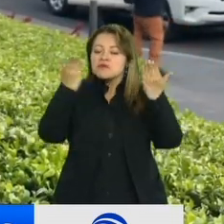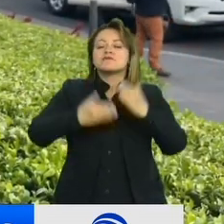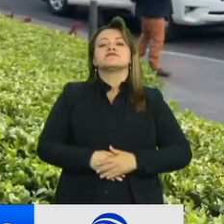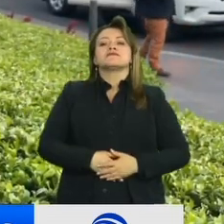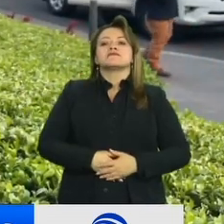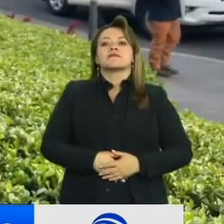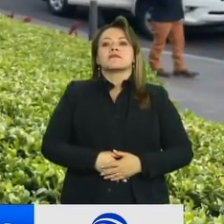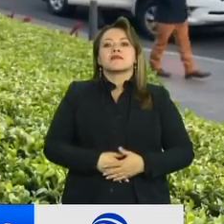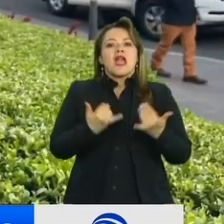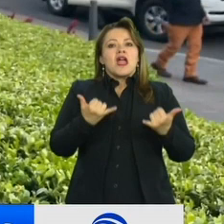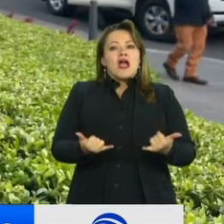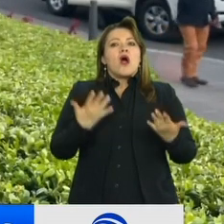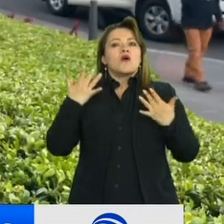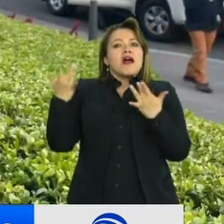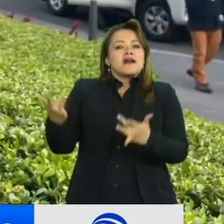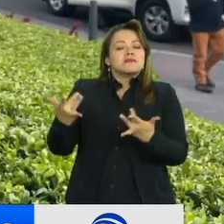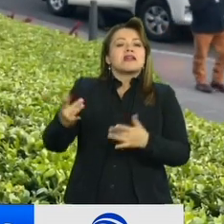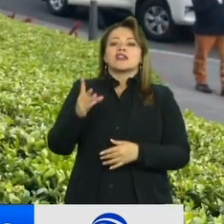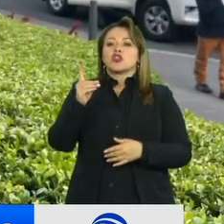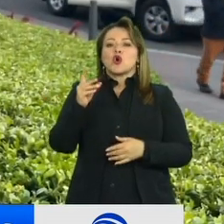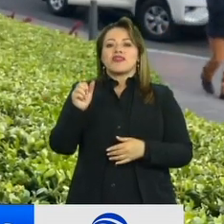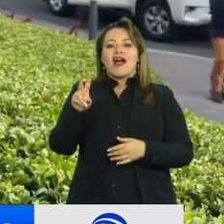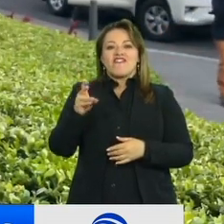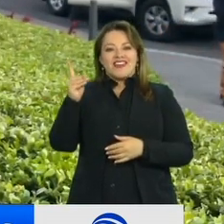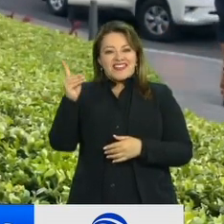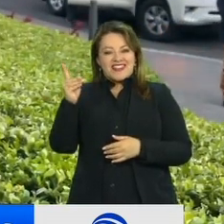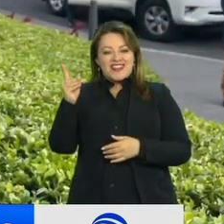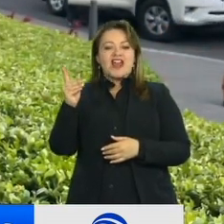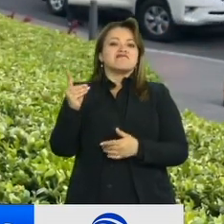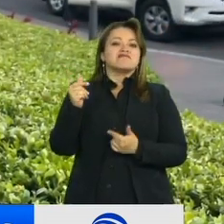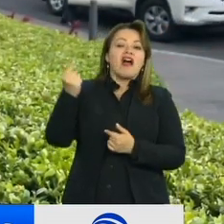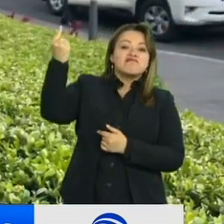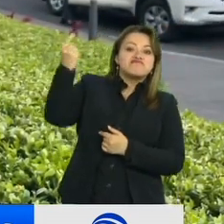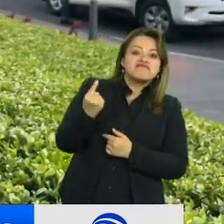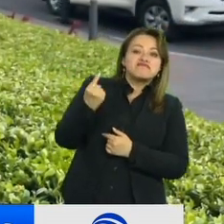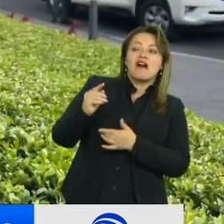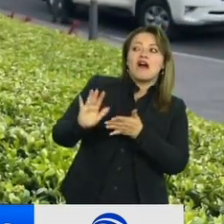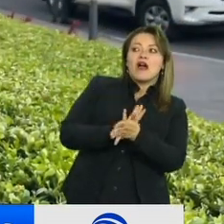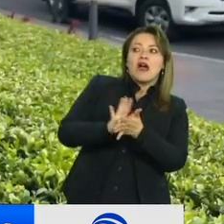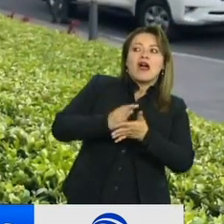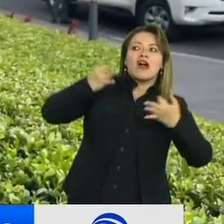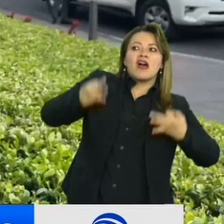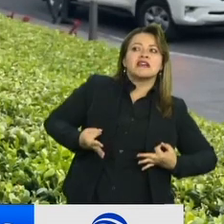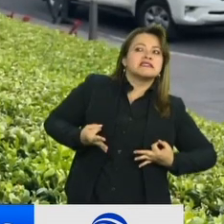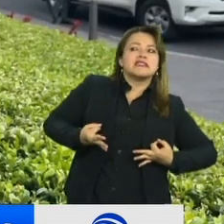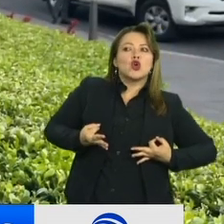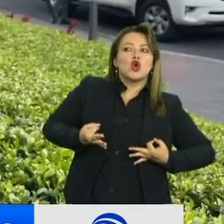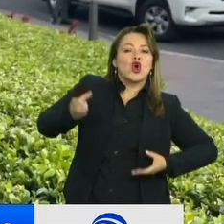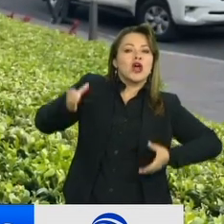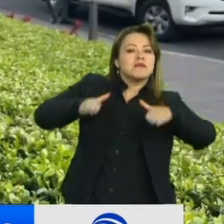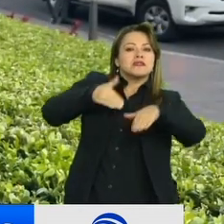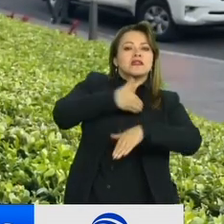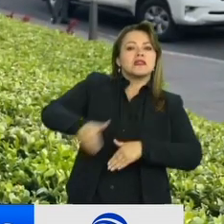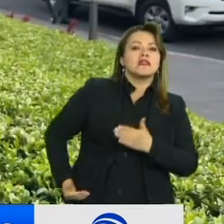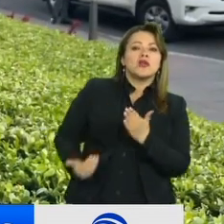Precisamente en este momento estamos esperando que David Racero baje después de esta reunión y nos comente precisamente esa confirmación de que él es el